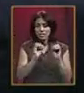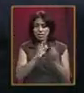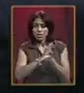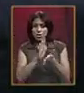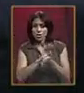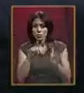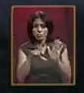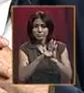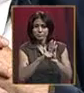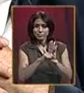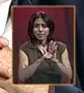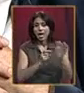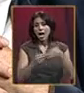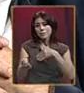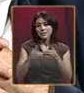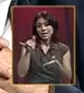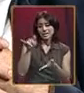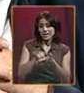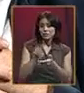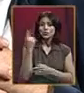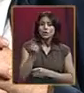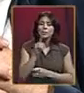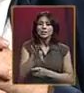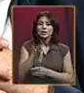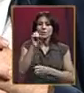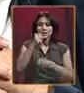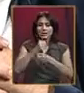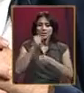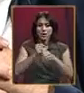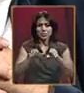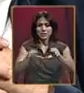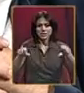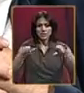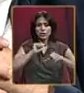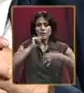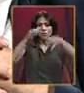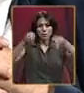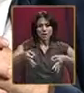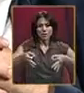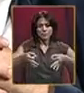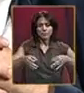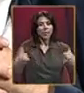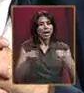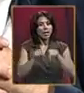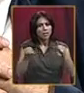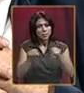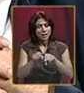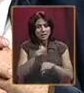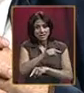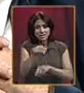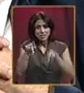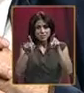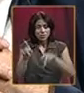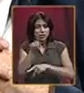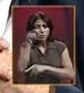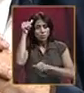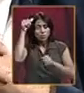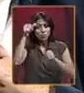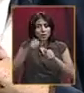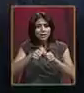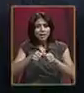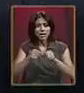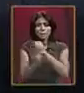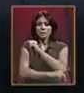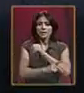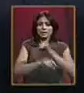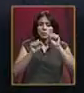solo encuentra trabajo en el sector informal. Y además pierden de vista que precisamente en la medida en que el país pueda tener empresas más